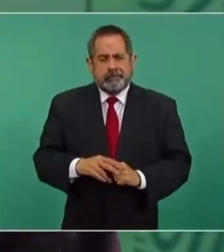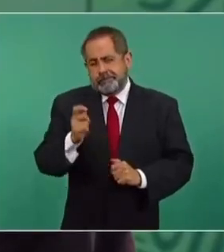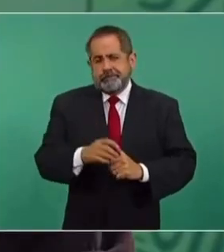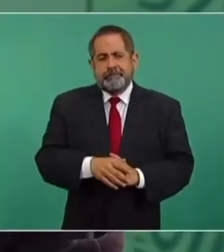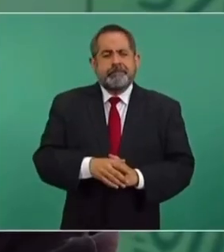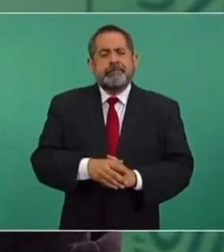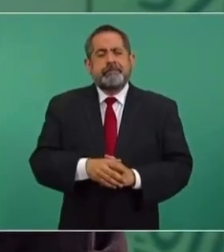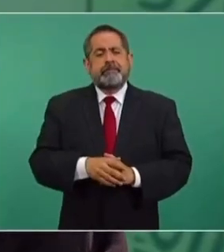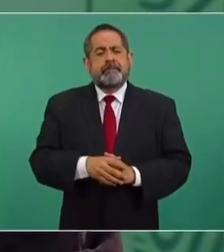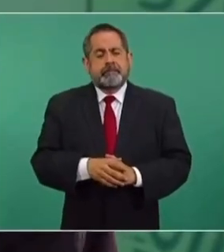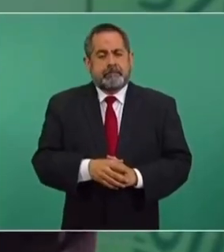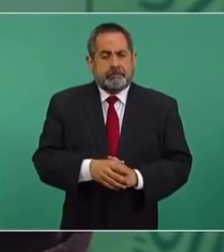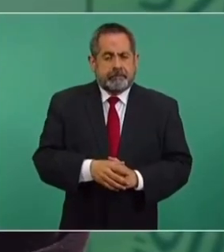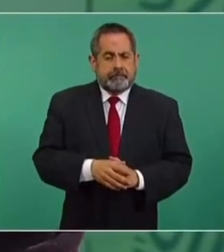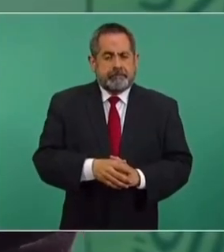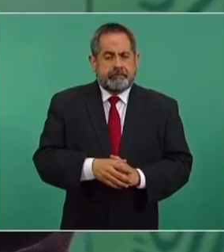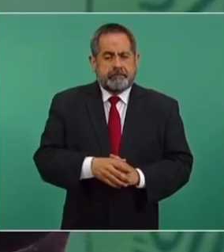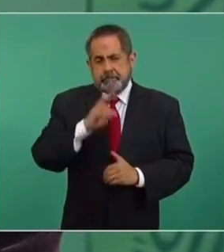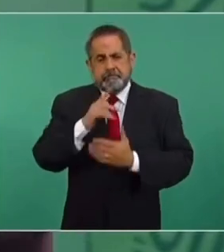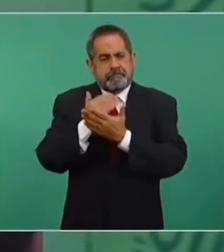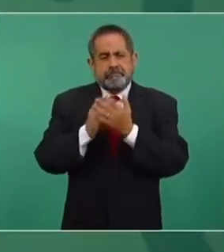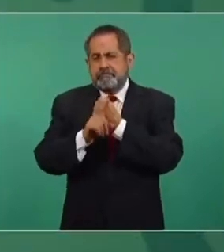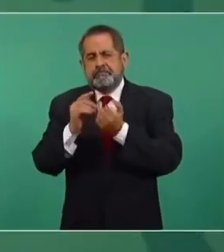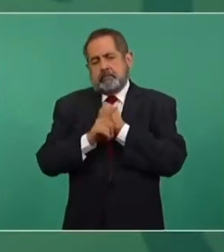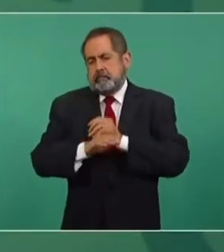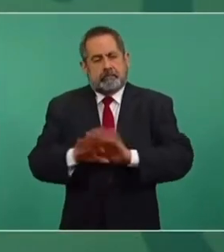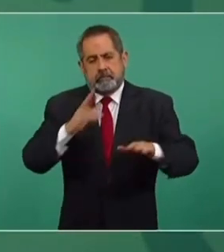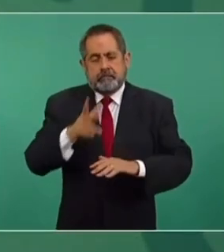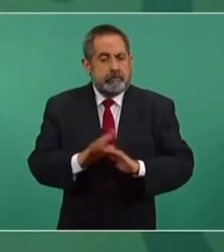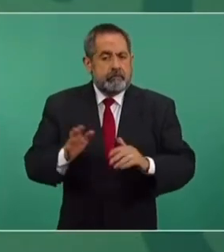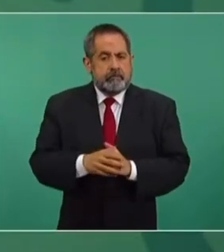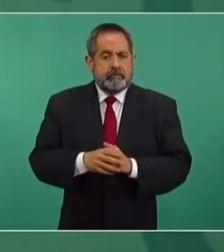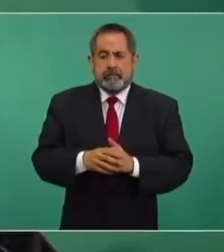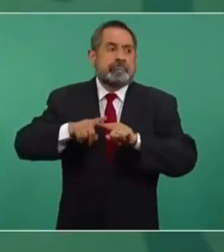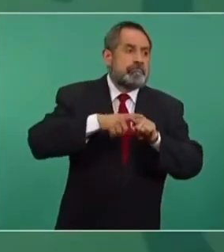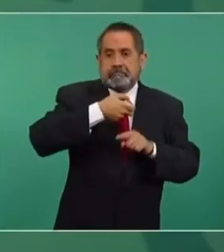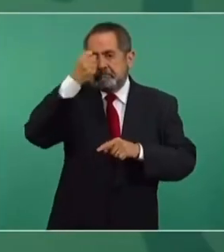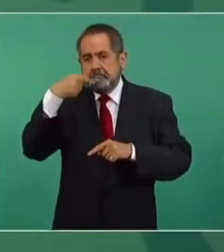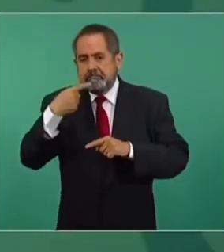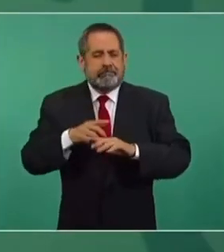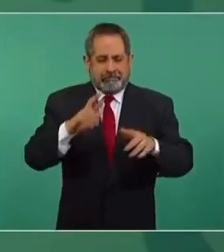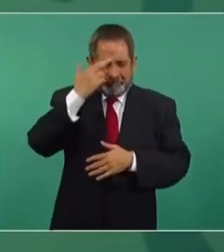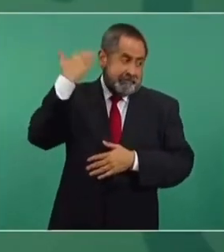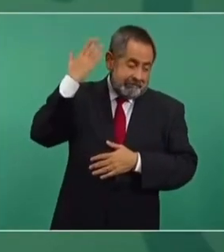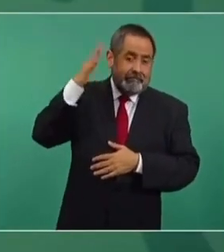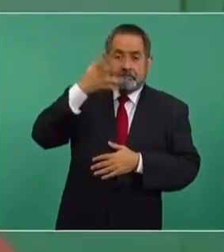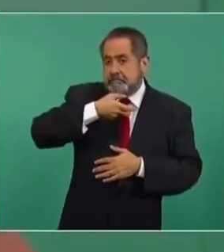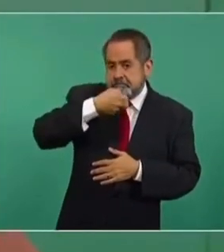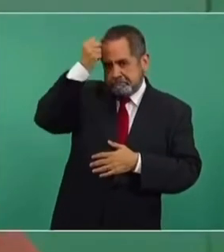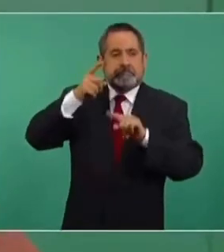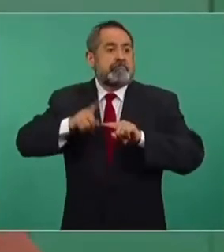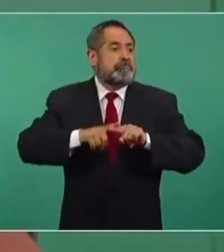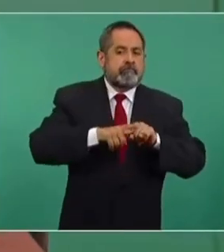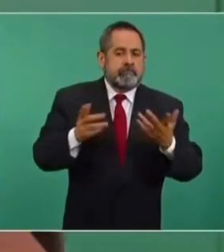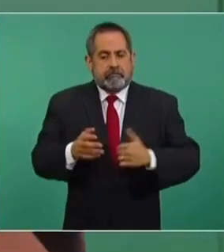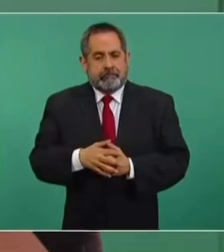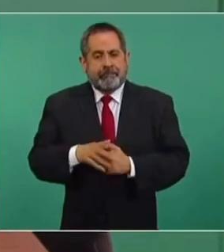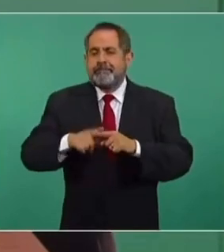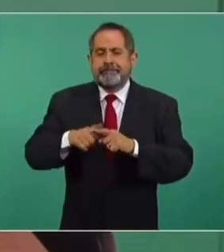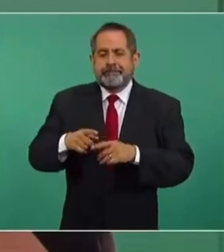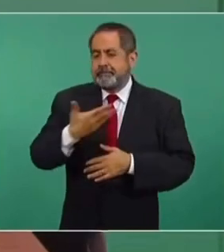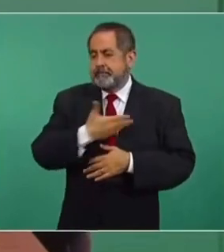eso nos quita mucho problema y a mí también. Nada de tapados. ¿Se acuerdan cómo era antes, no? Que el presidente